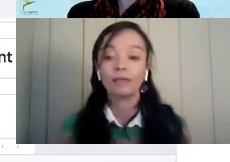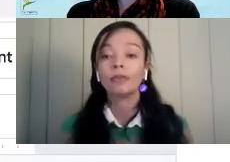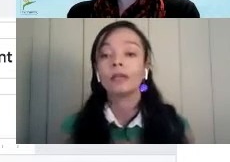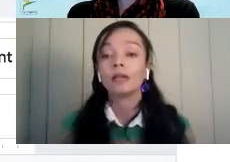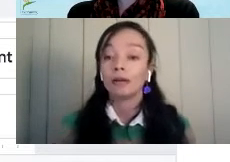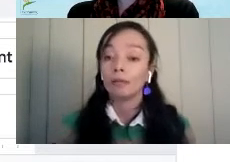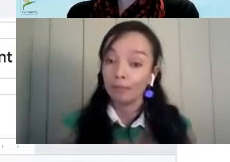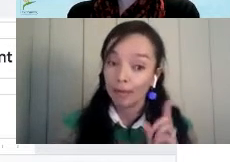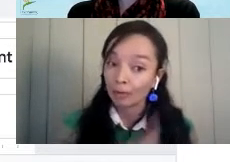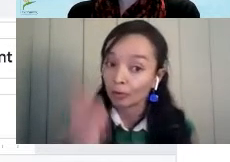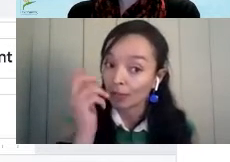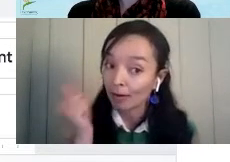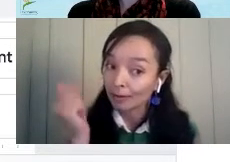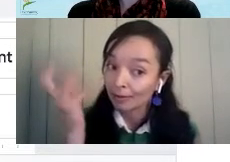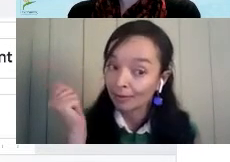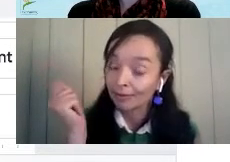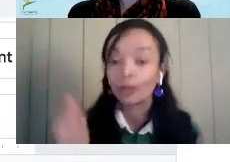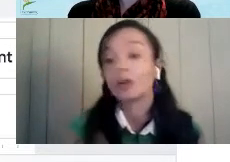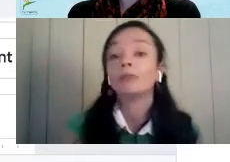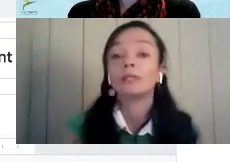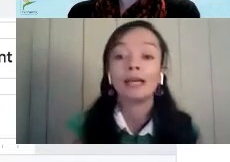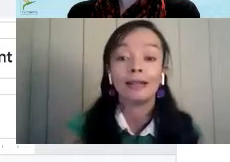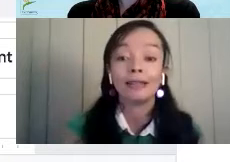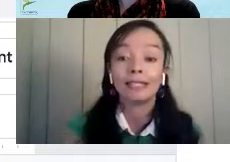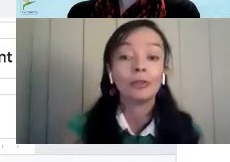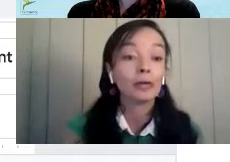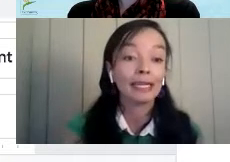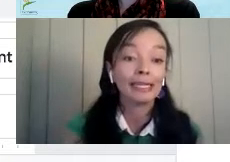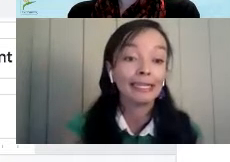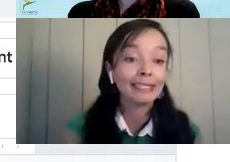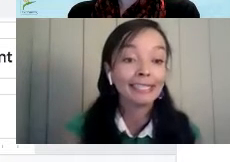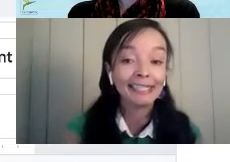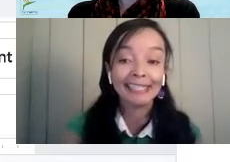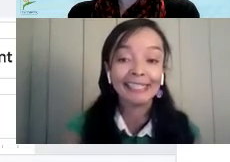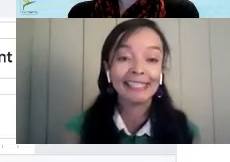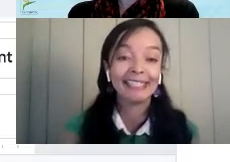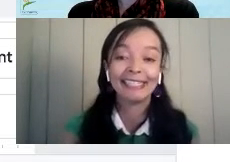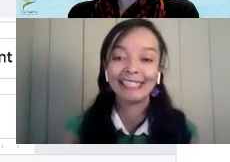ella. Veamos otra vez. ¿Cómo está diciendo que le den leche?